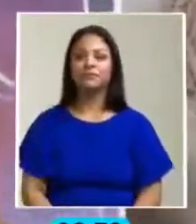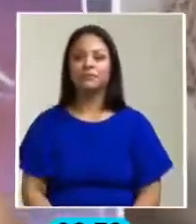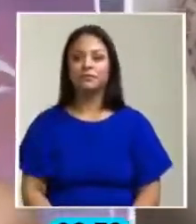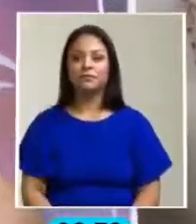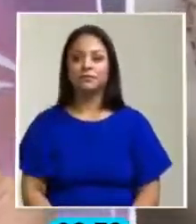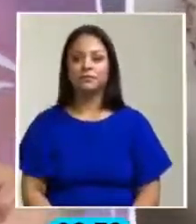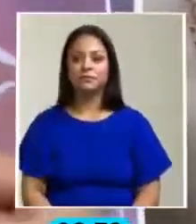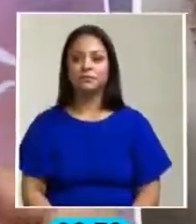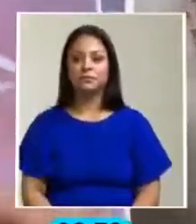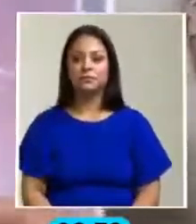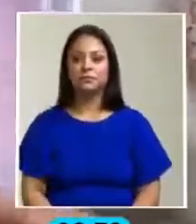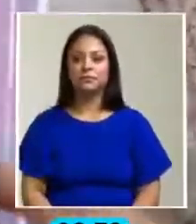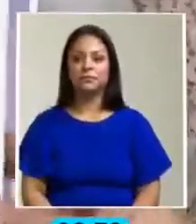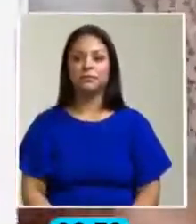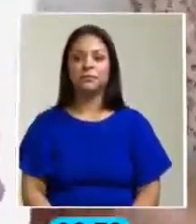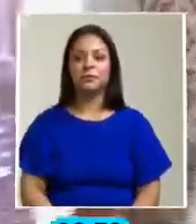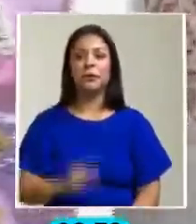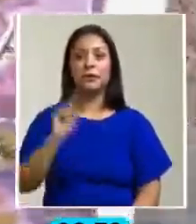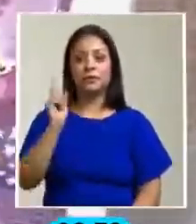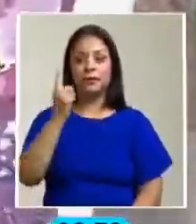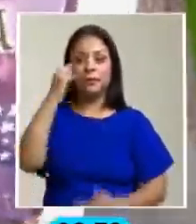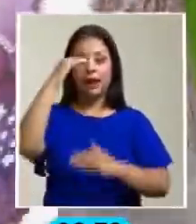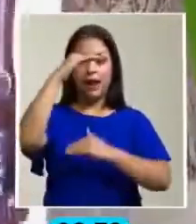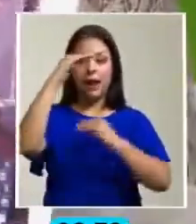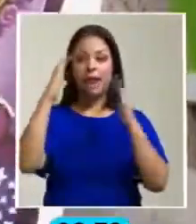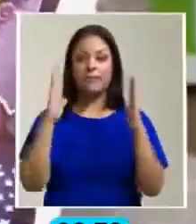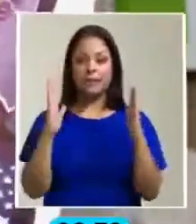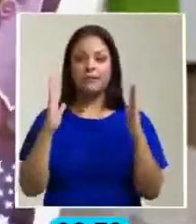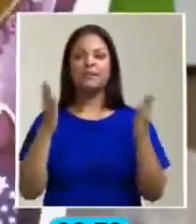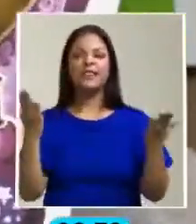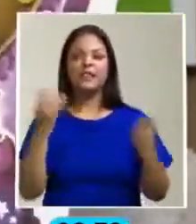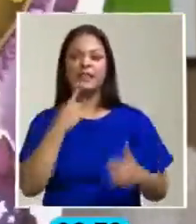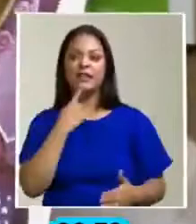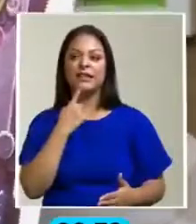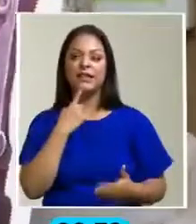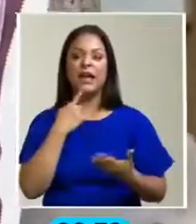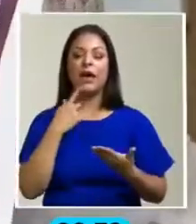Vamos con la primera lámina. Entonces, el cuento era de la...